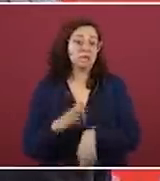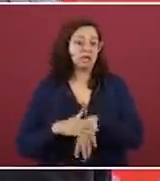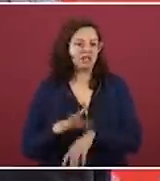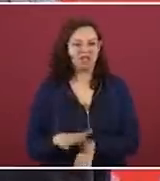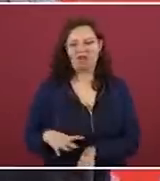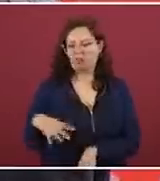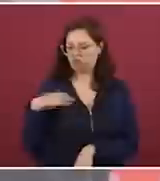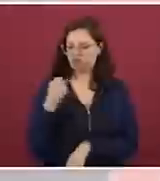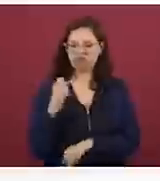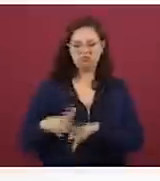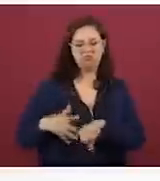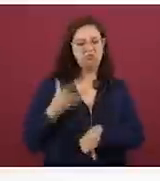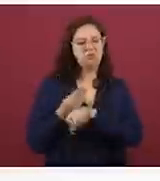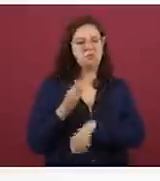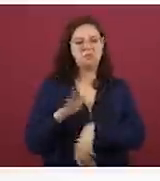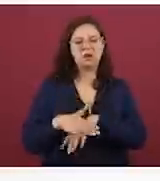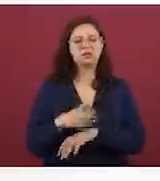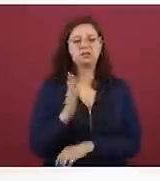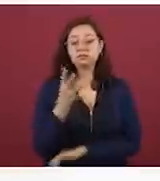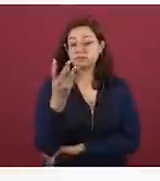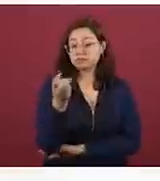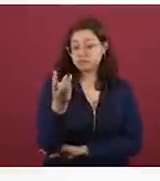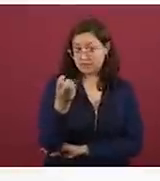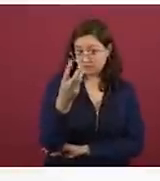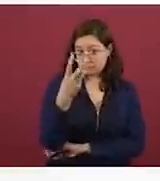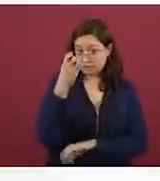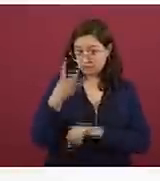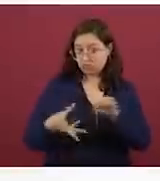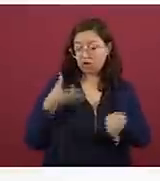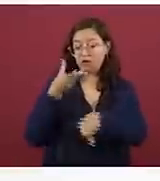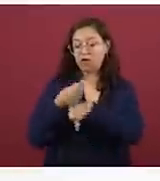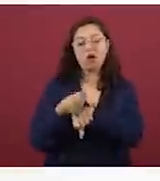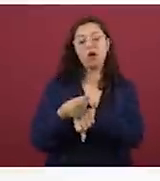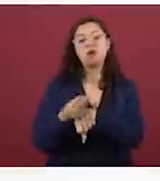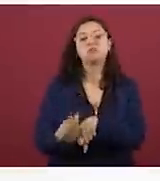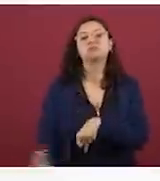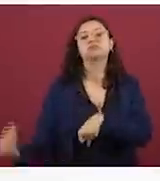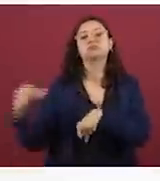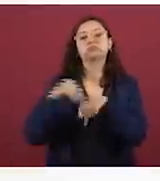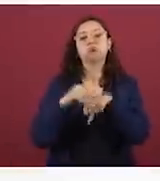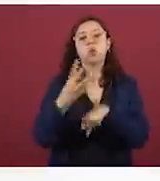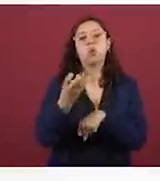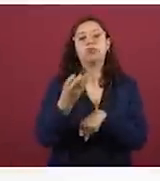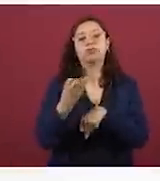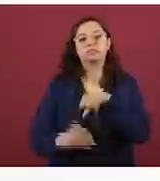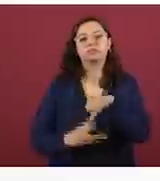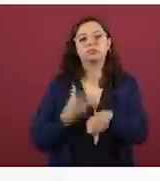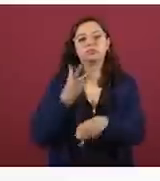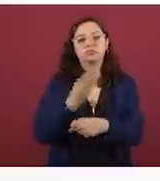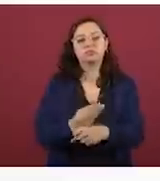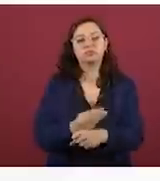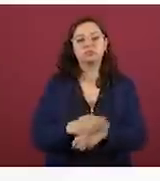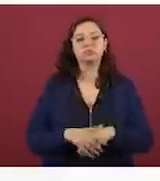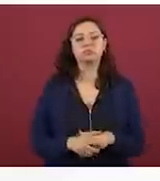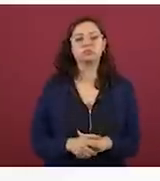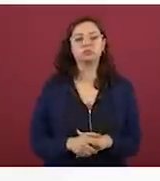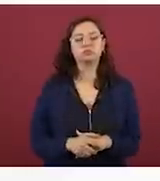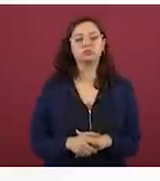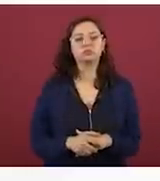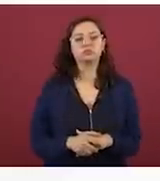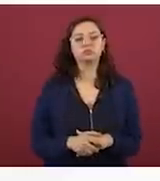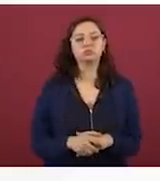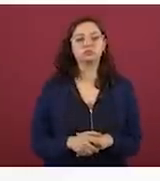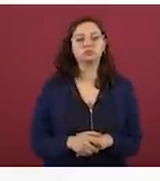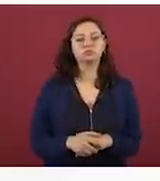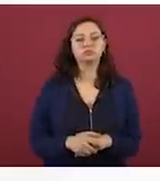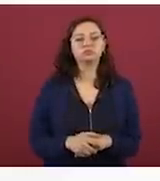el diferencial en vez de 3 pesos es de 4 pesos con 21 centavos. Y está en